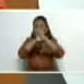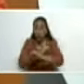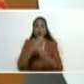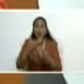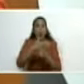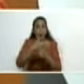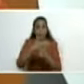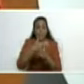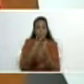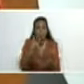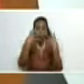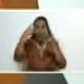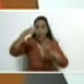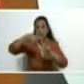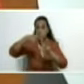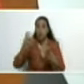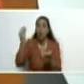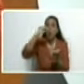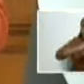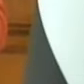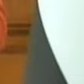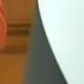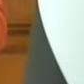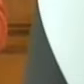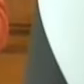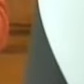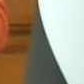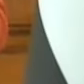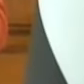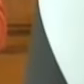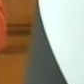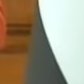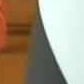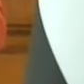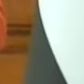compartir con ustedes a esta hora y con ello voy a retornar el contacto a los estudios. Adelante.